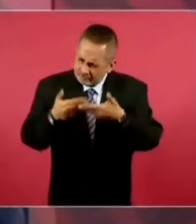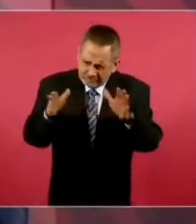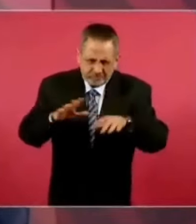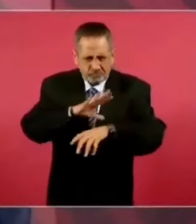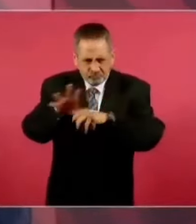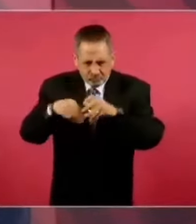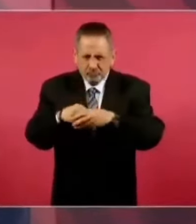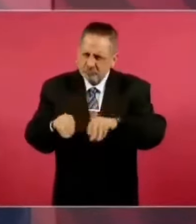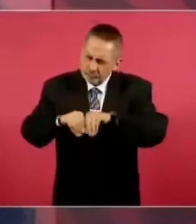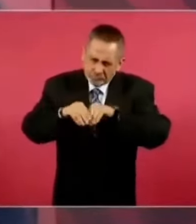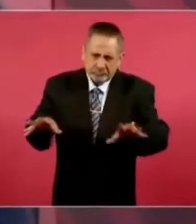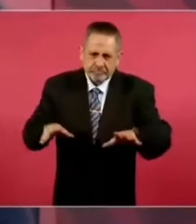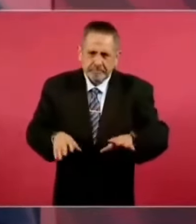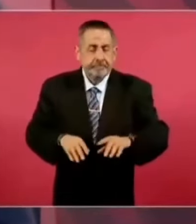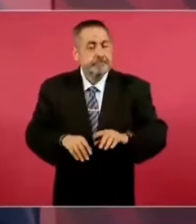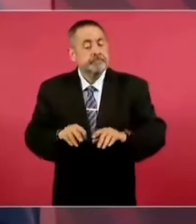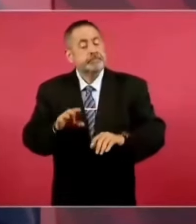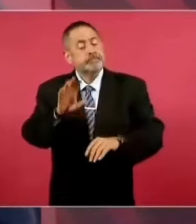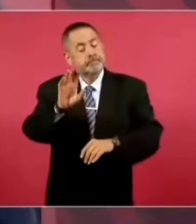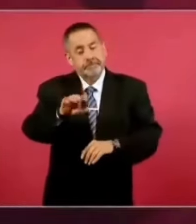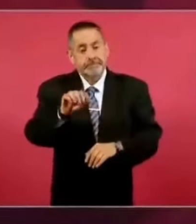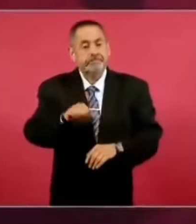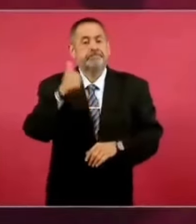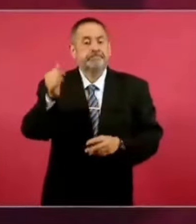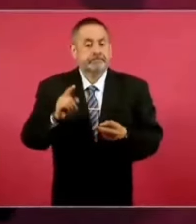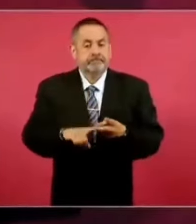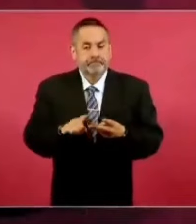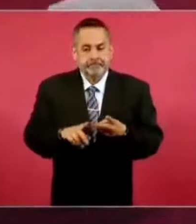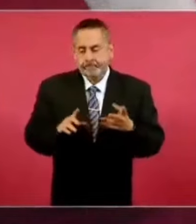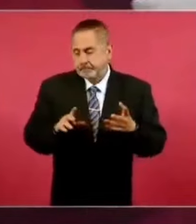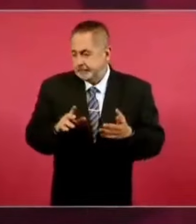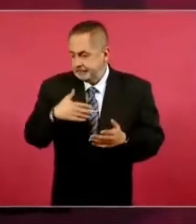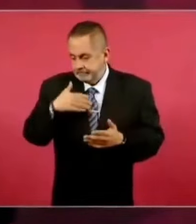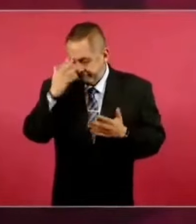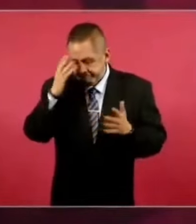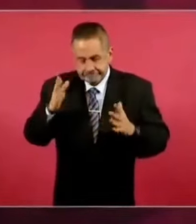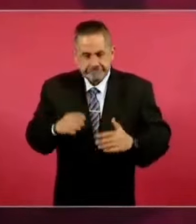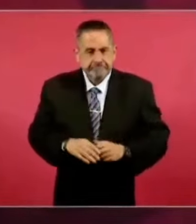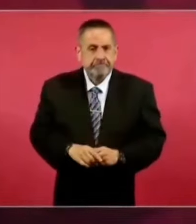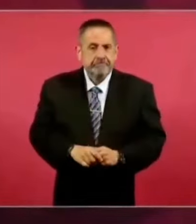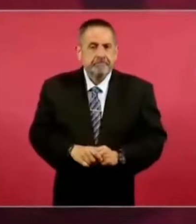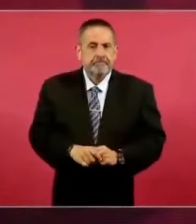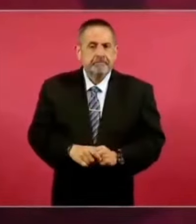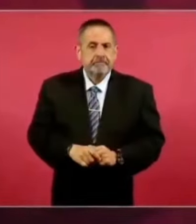todo. Y otra cuestión, más que no sé cómo podría